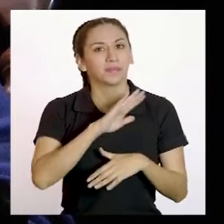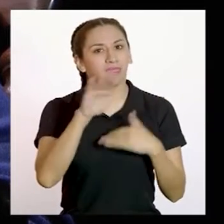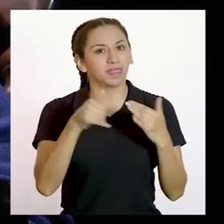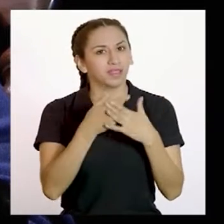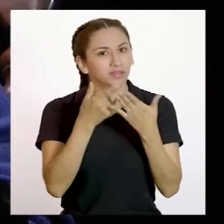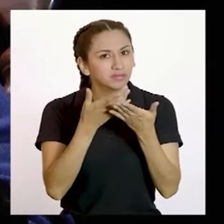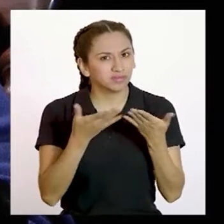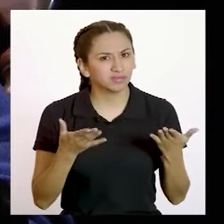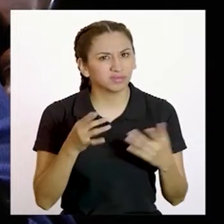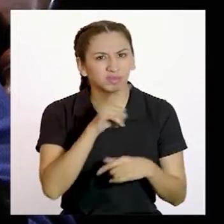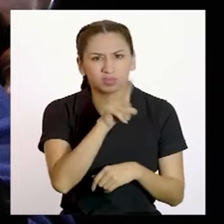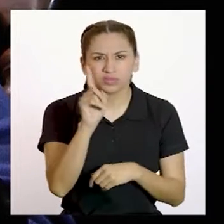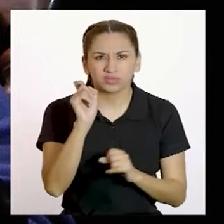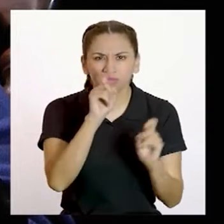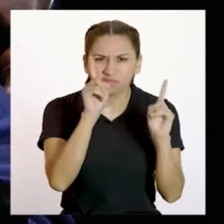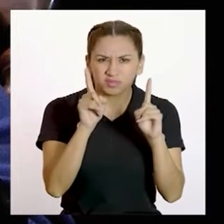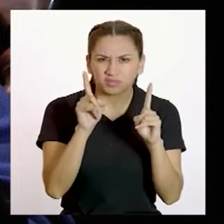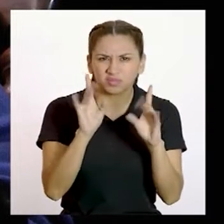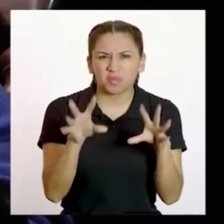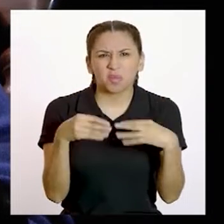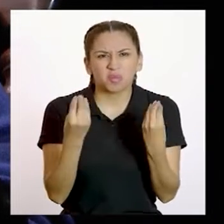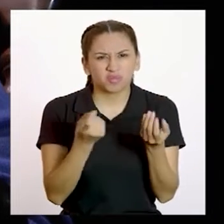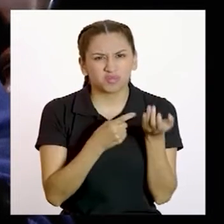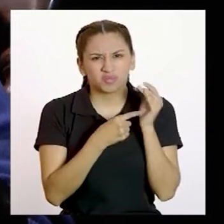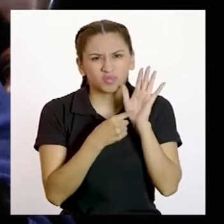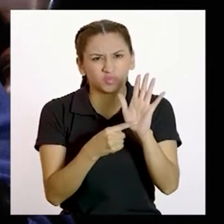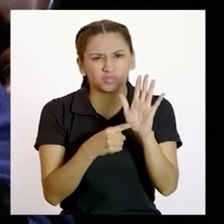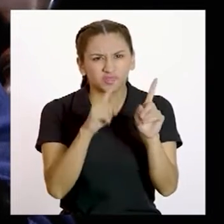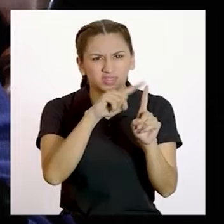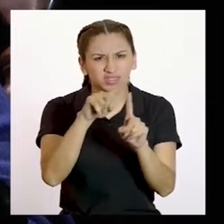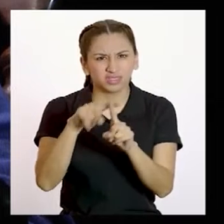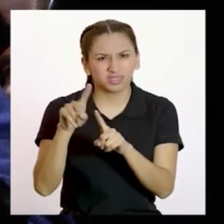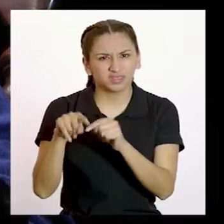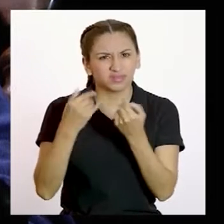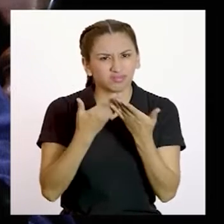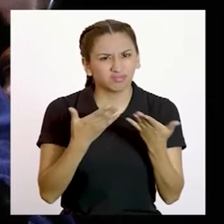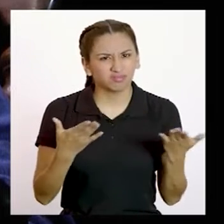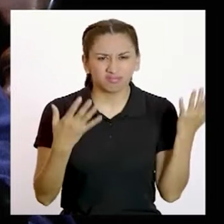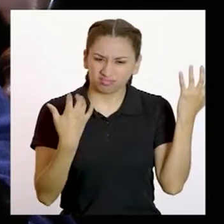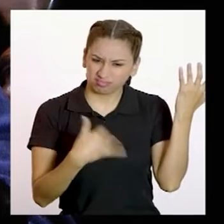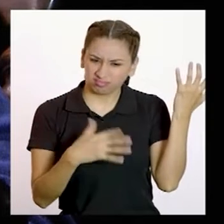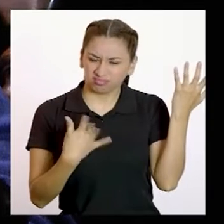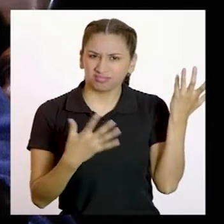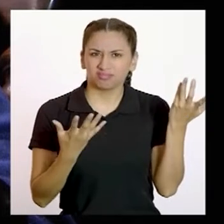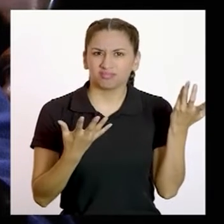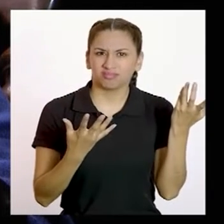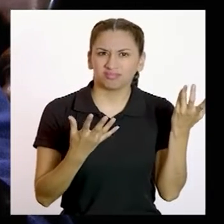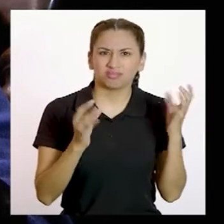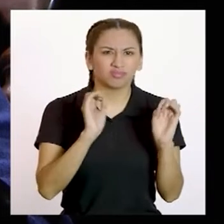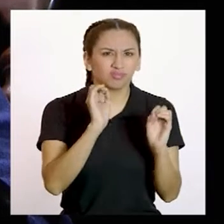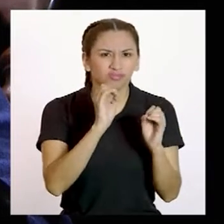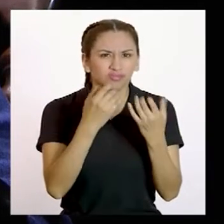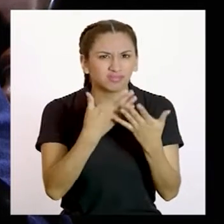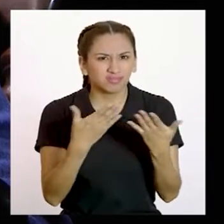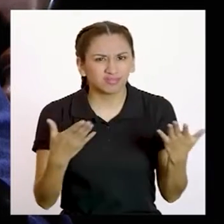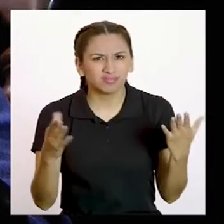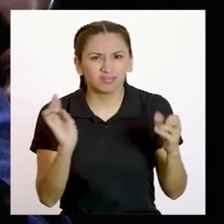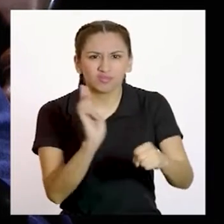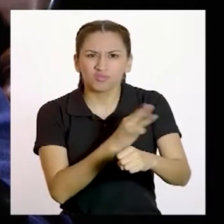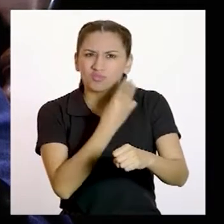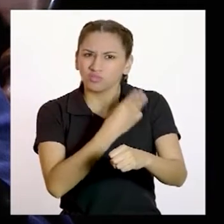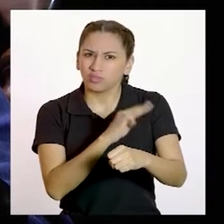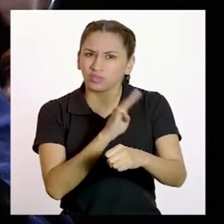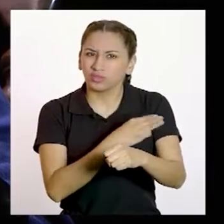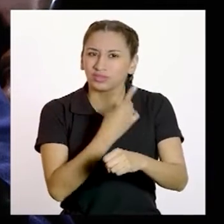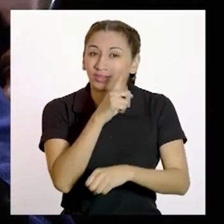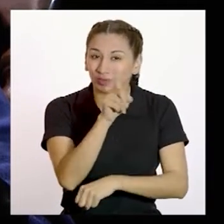A todo esto, se estarán preguntando, ¿por qué mostramos tantos instrumentos musicales? A ver, ¿quién